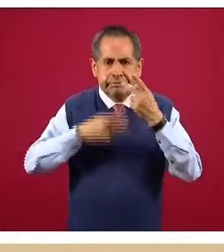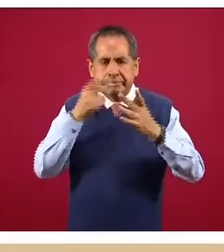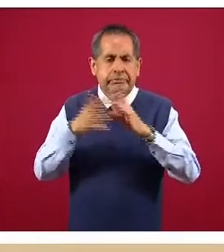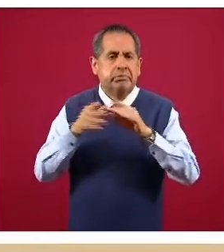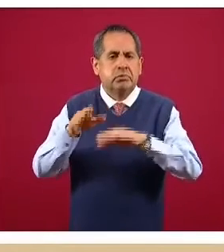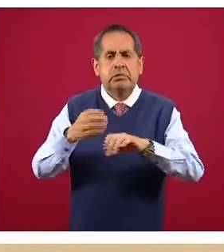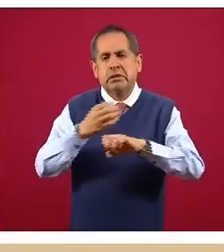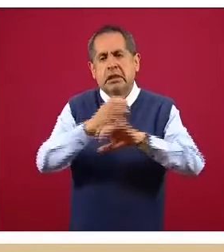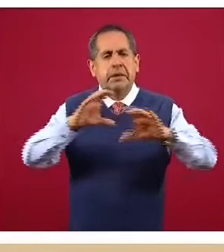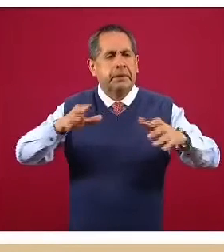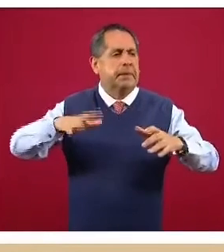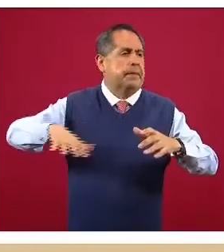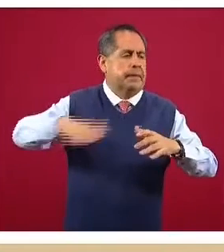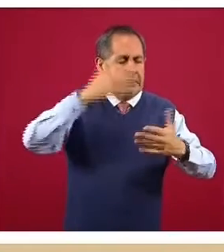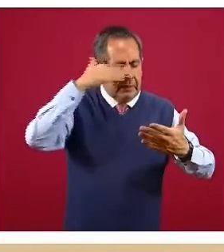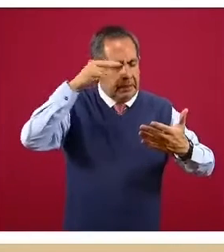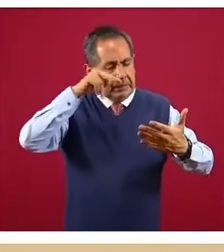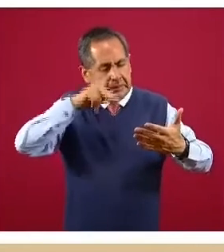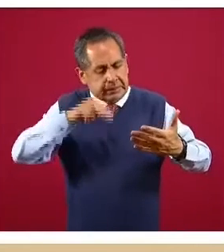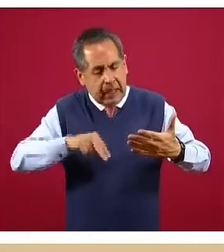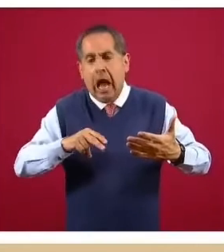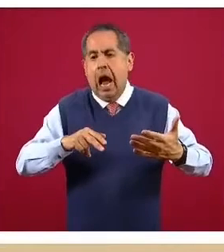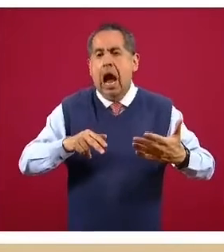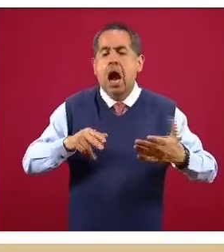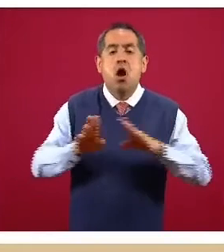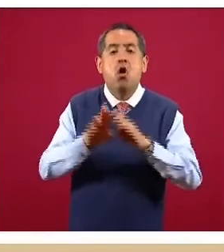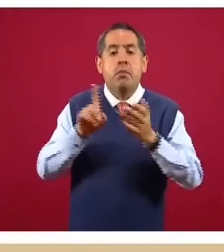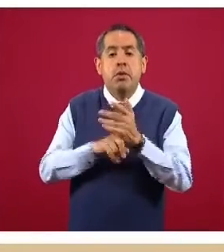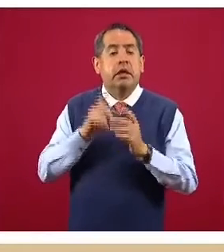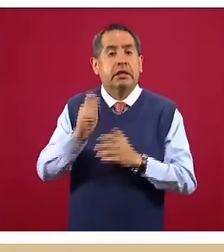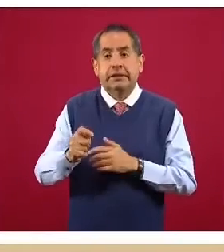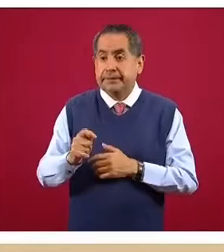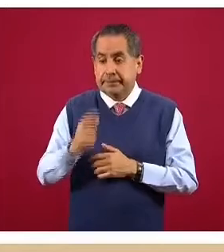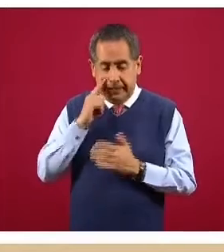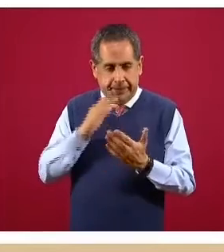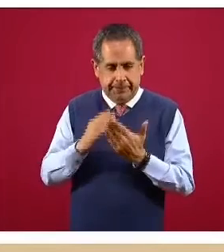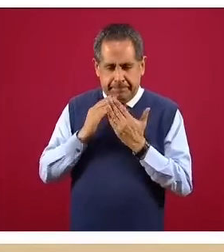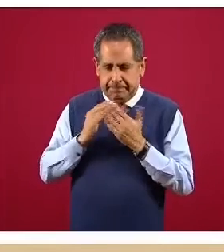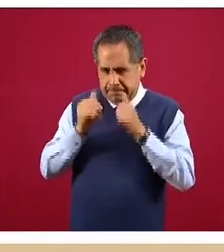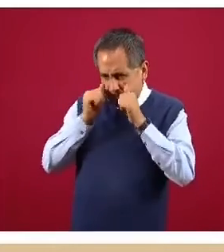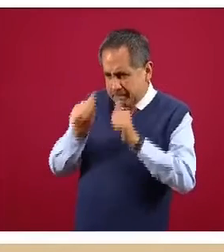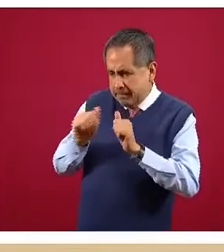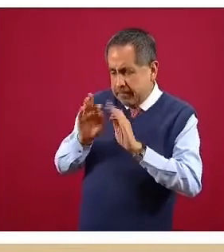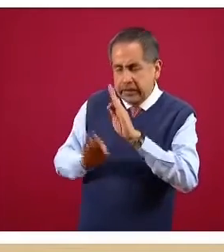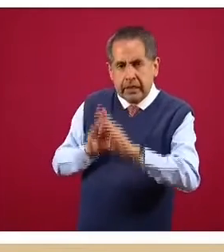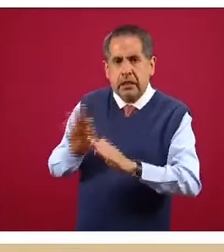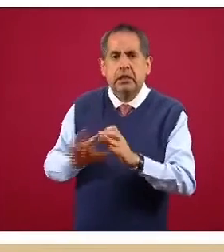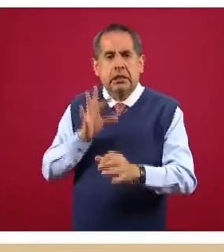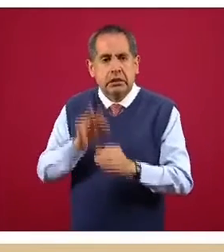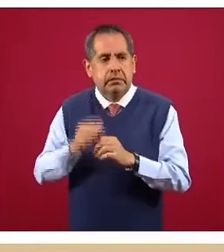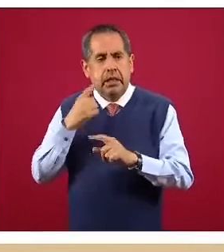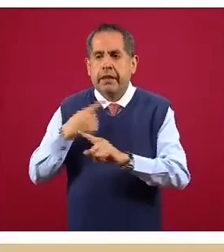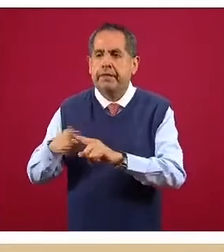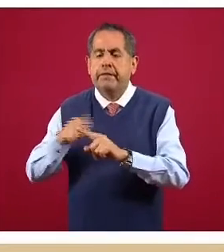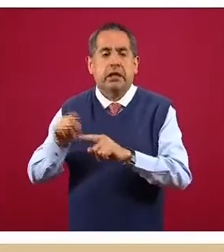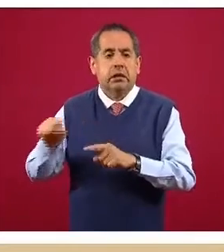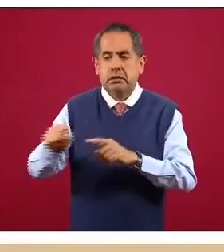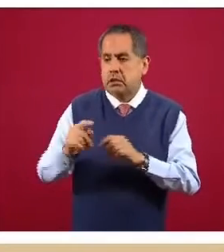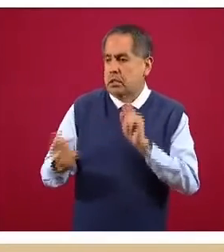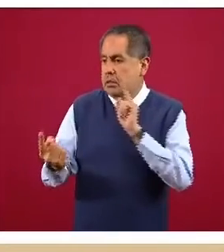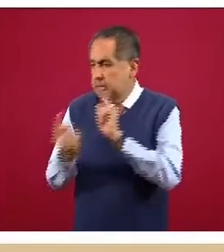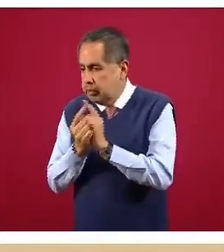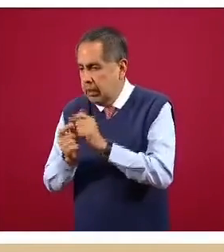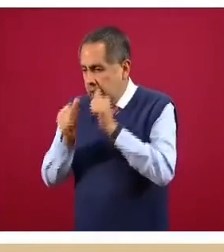estatales de salud para especificar qué modificaciones en el modelo de atención se deben implementar en los diferentes niveles de